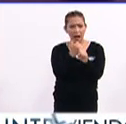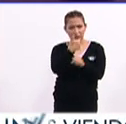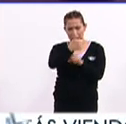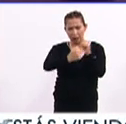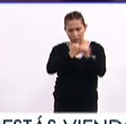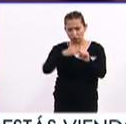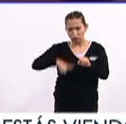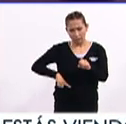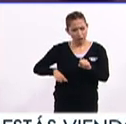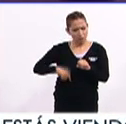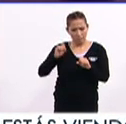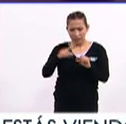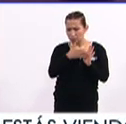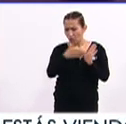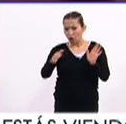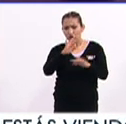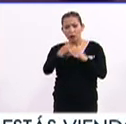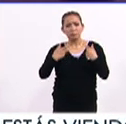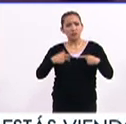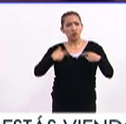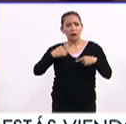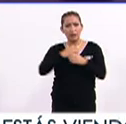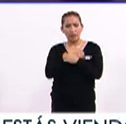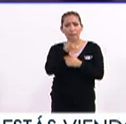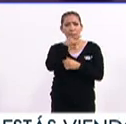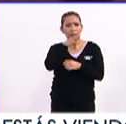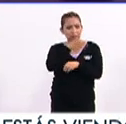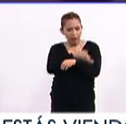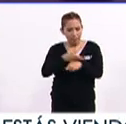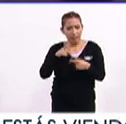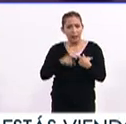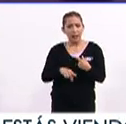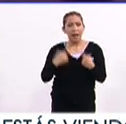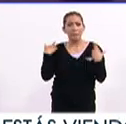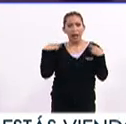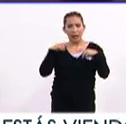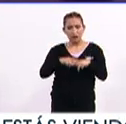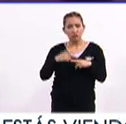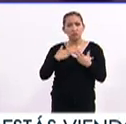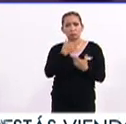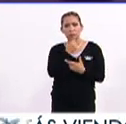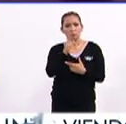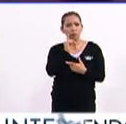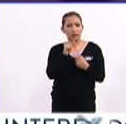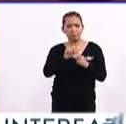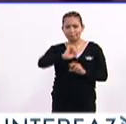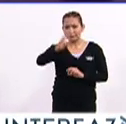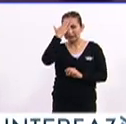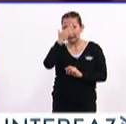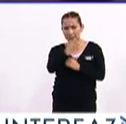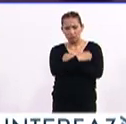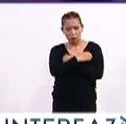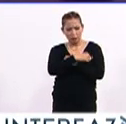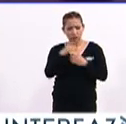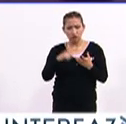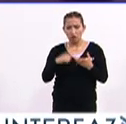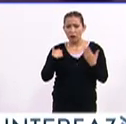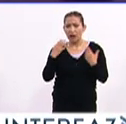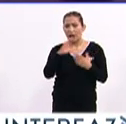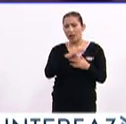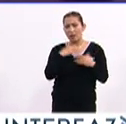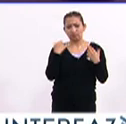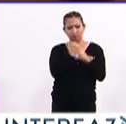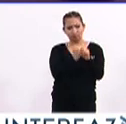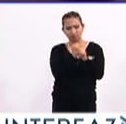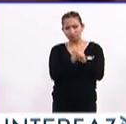sexenio con todos los actores educativos, padres y madres de familia, maestros y maestras, expertos en educación,